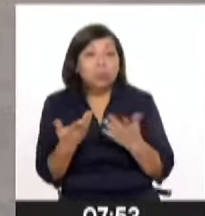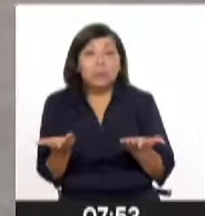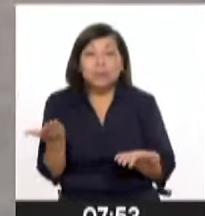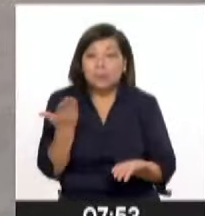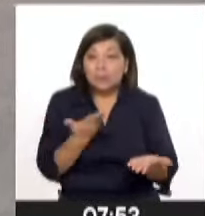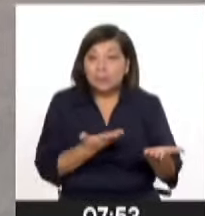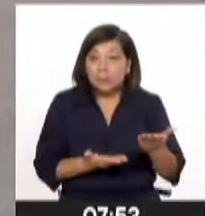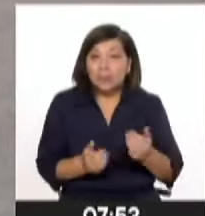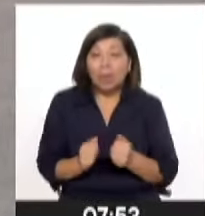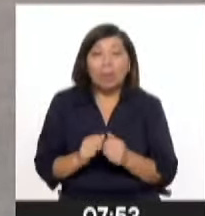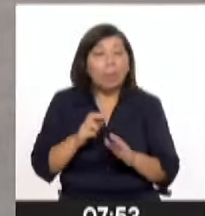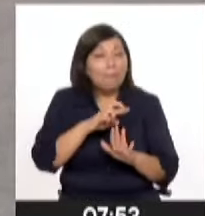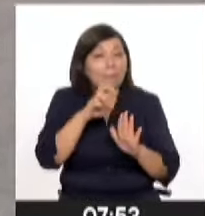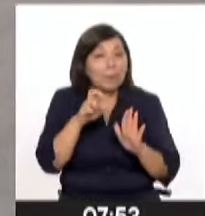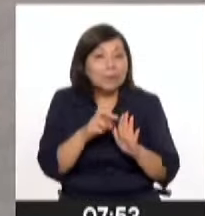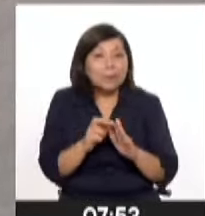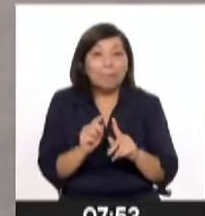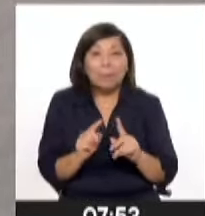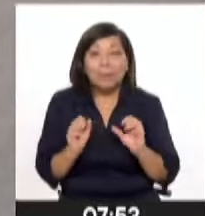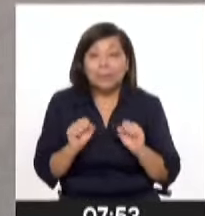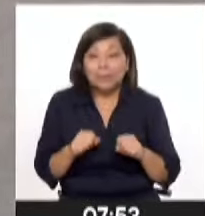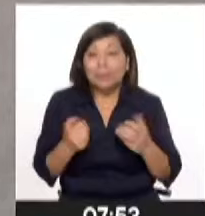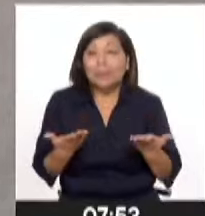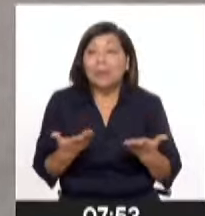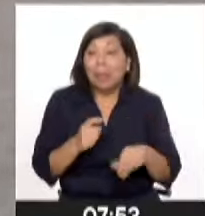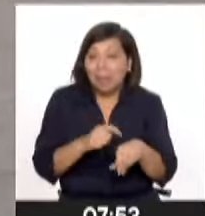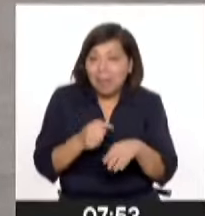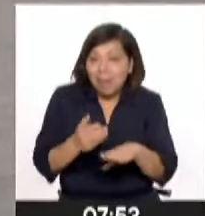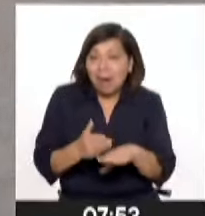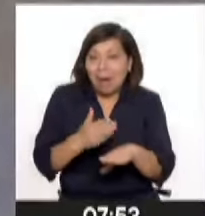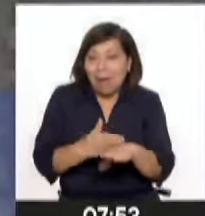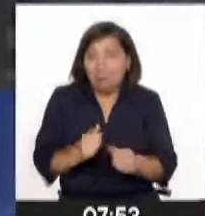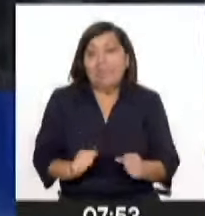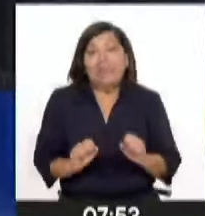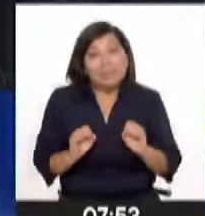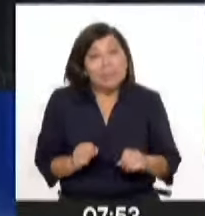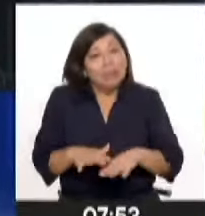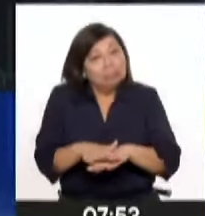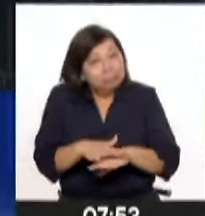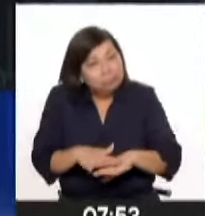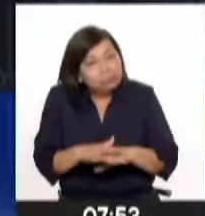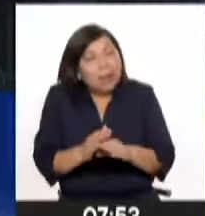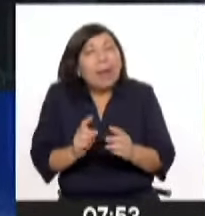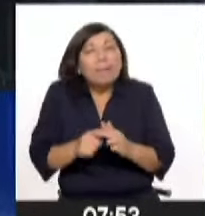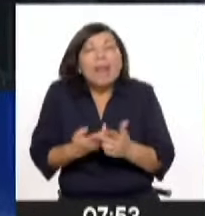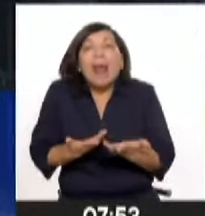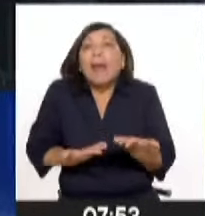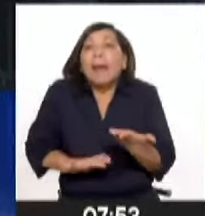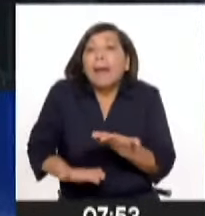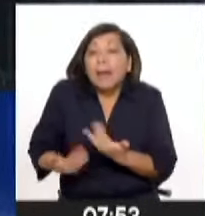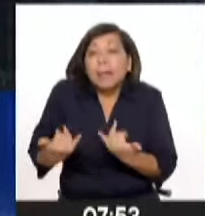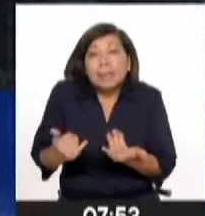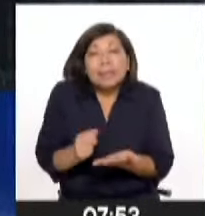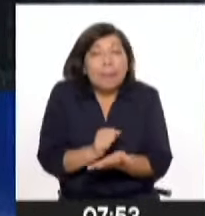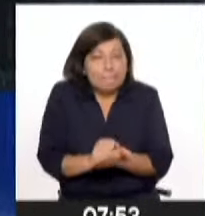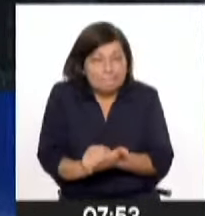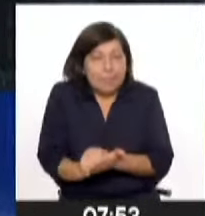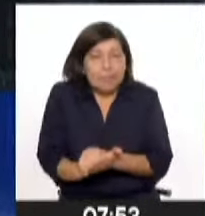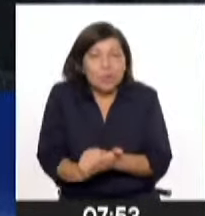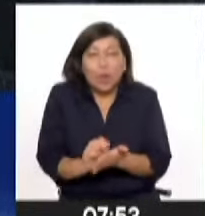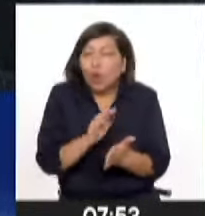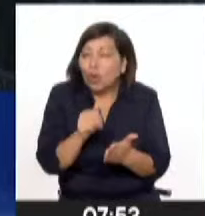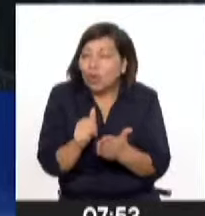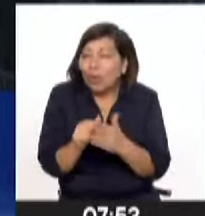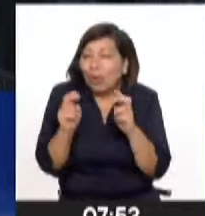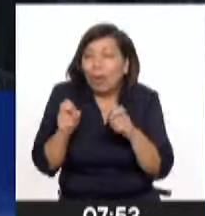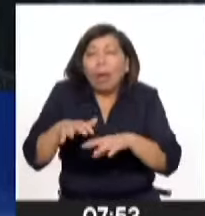acciones, todas las proyecciones, por eso estamos a tiempo. Estamos a tiempo de empezar en este mes con todo